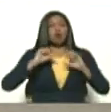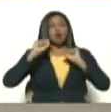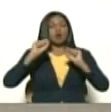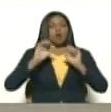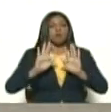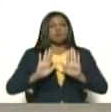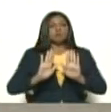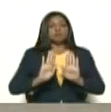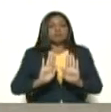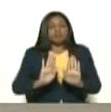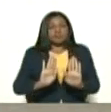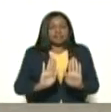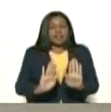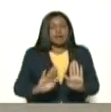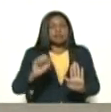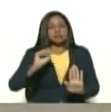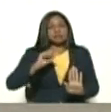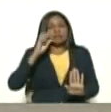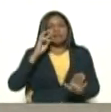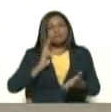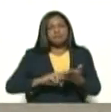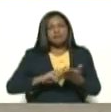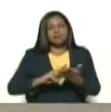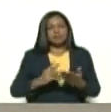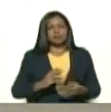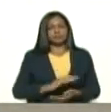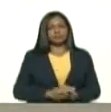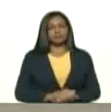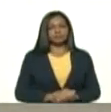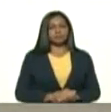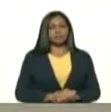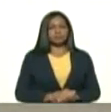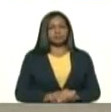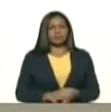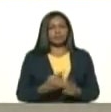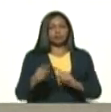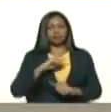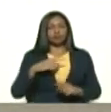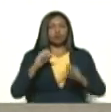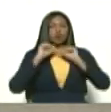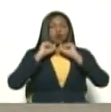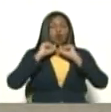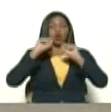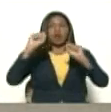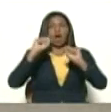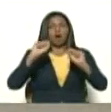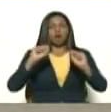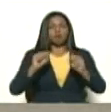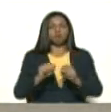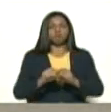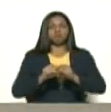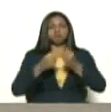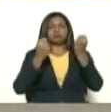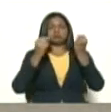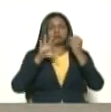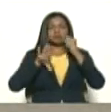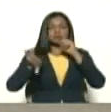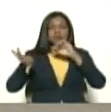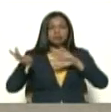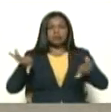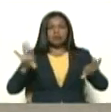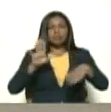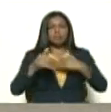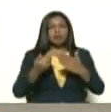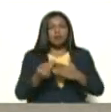contenerla, sí, es verdad, pero no hemos logrado romper las cadenas